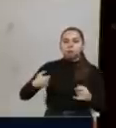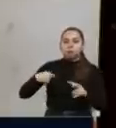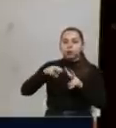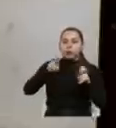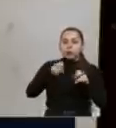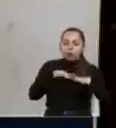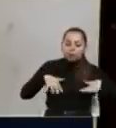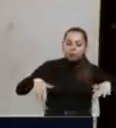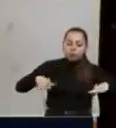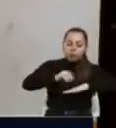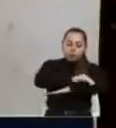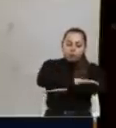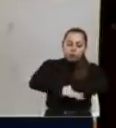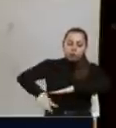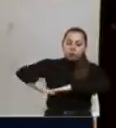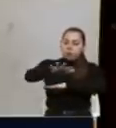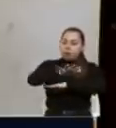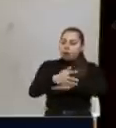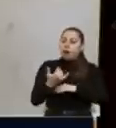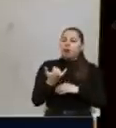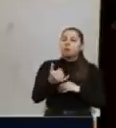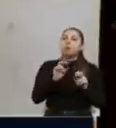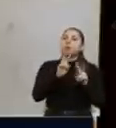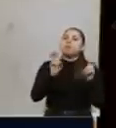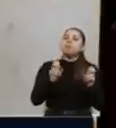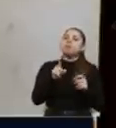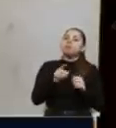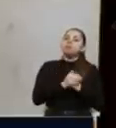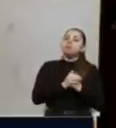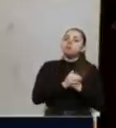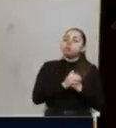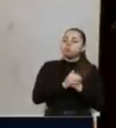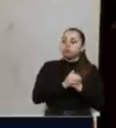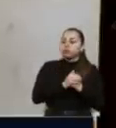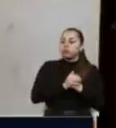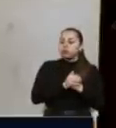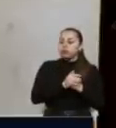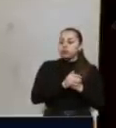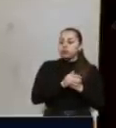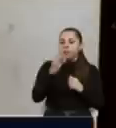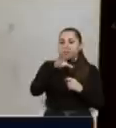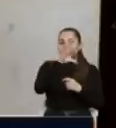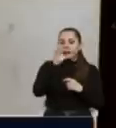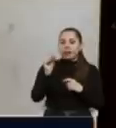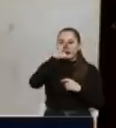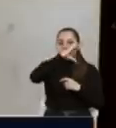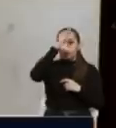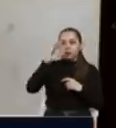marítima, nos decía, respecto del Pacífico,